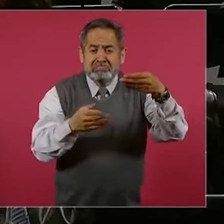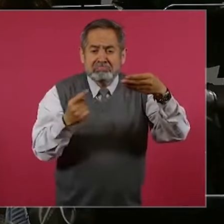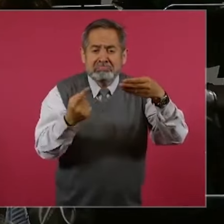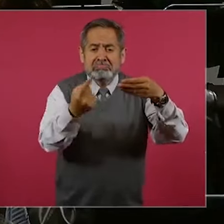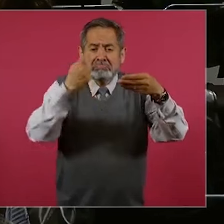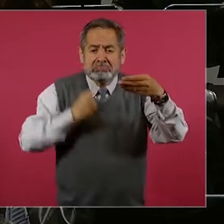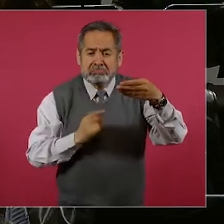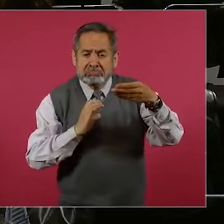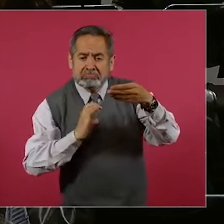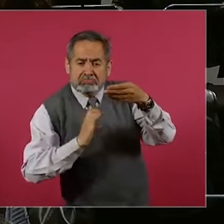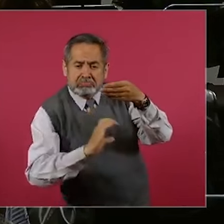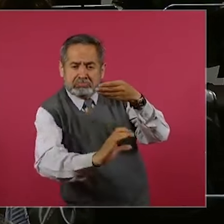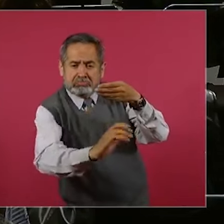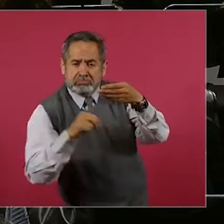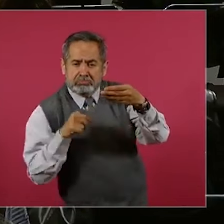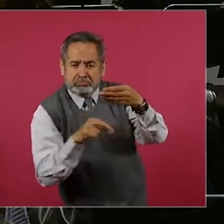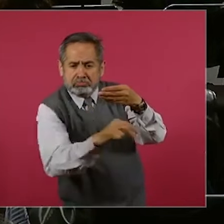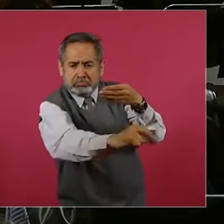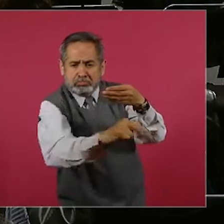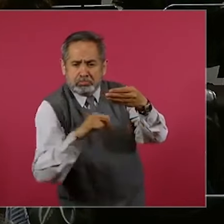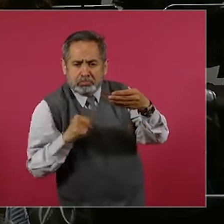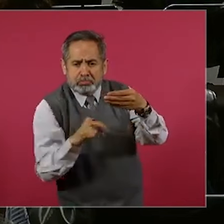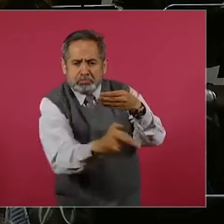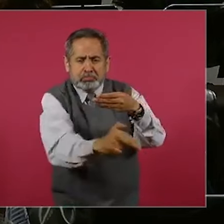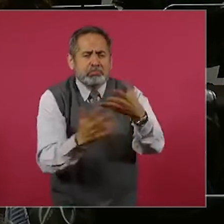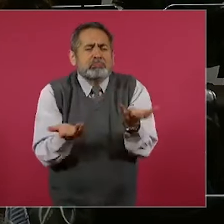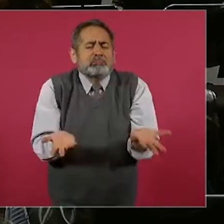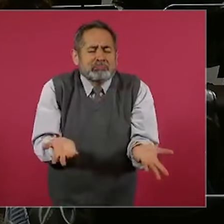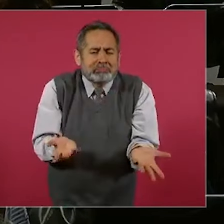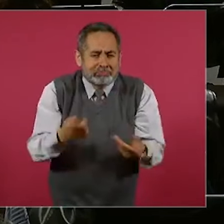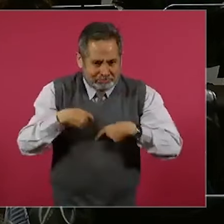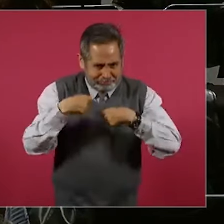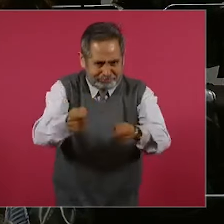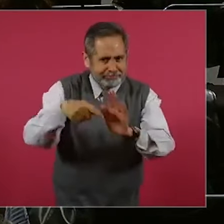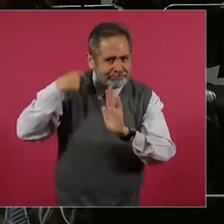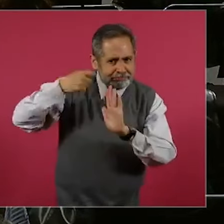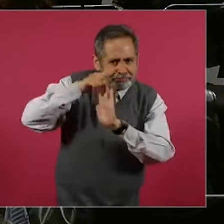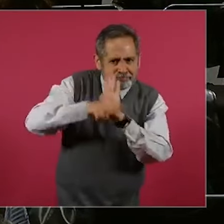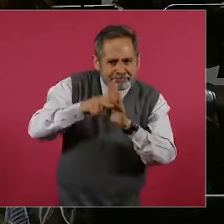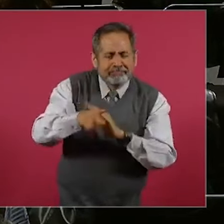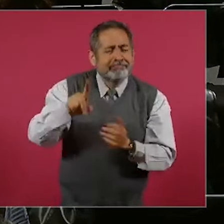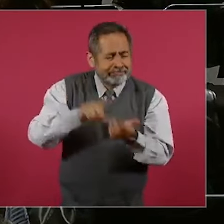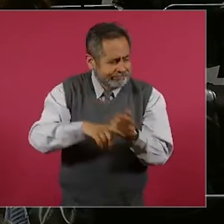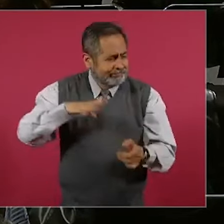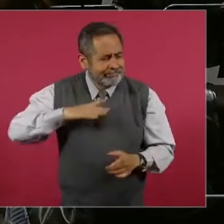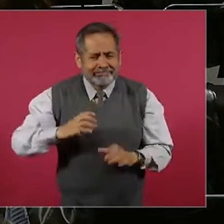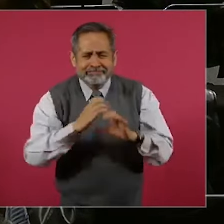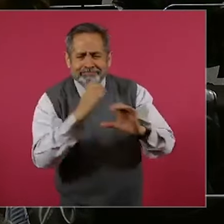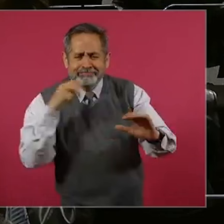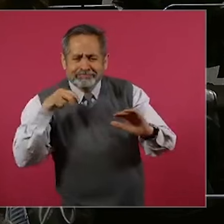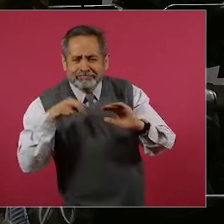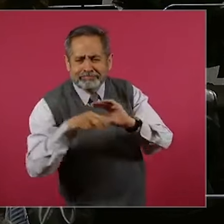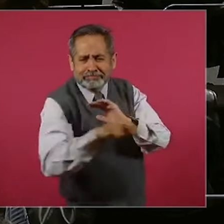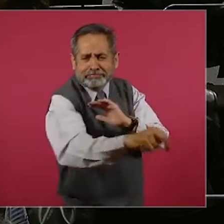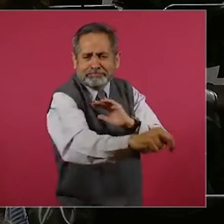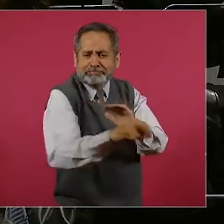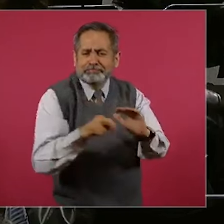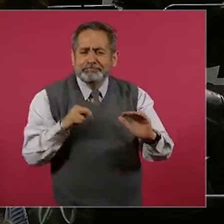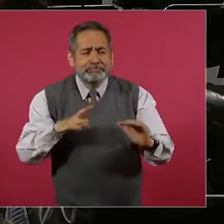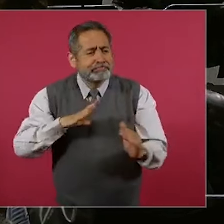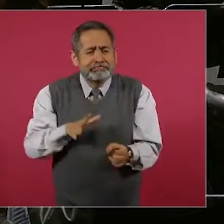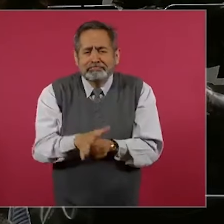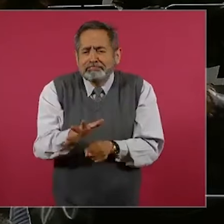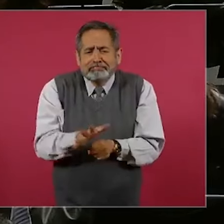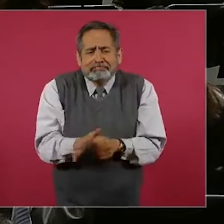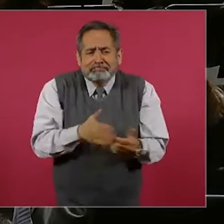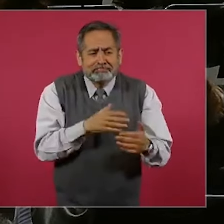no resuelve. Le voy a enviar el video de un túnel que pasa